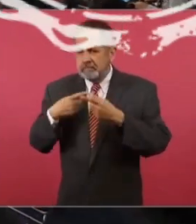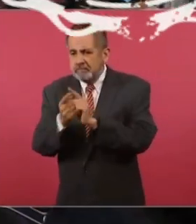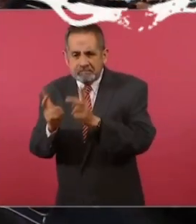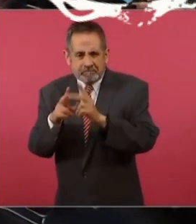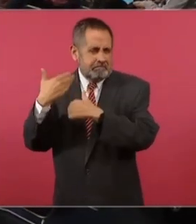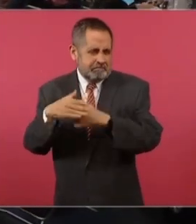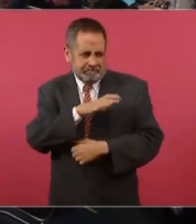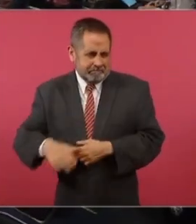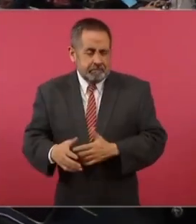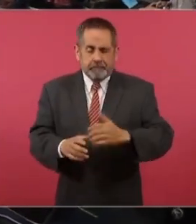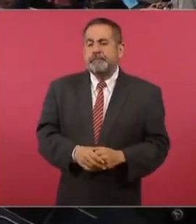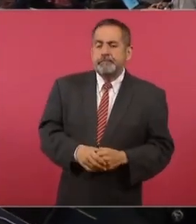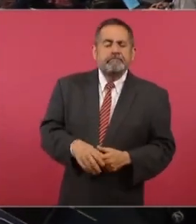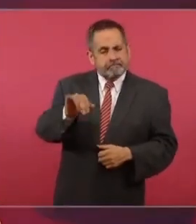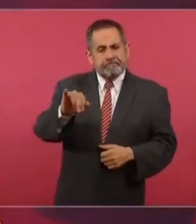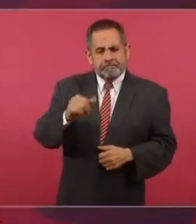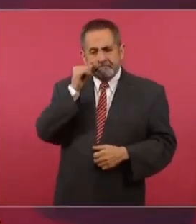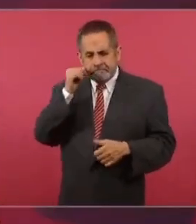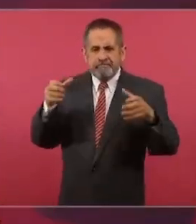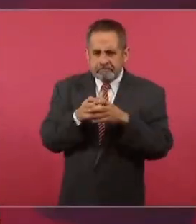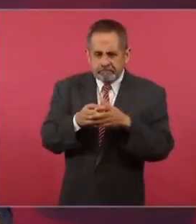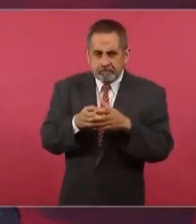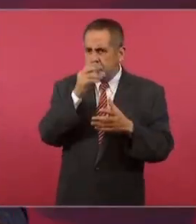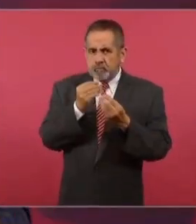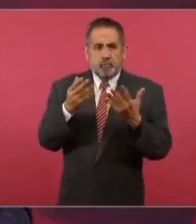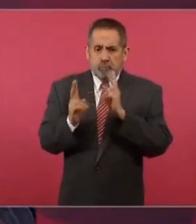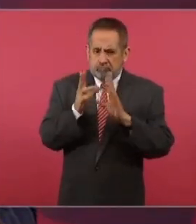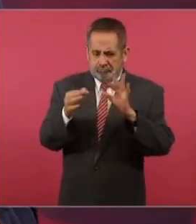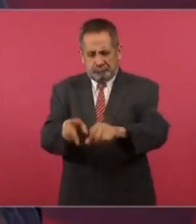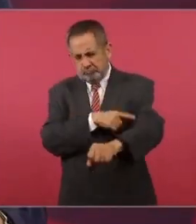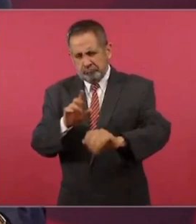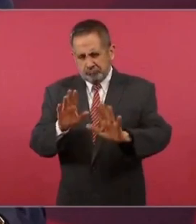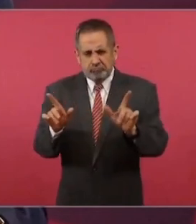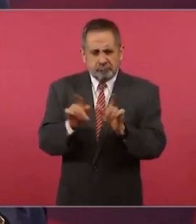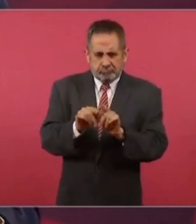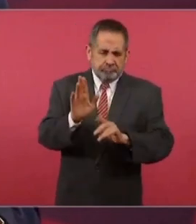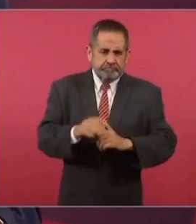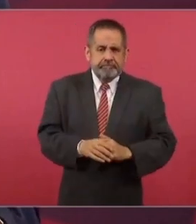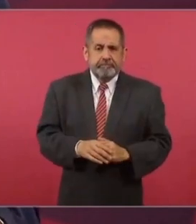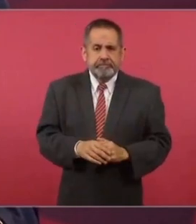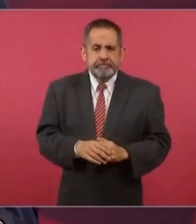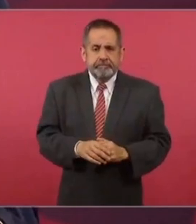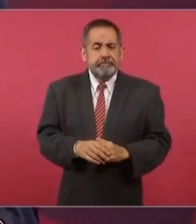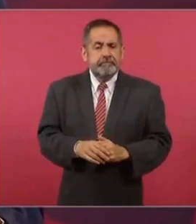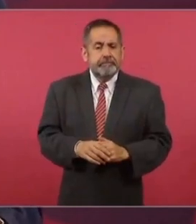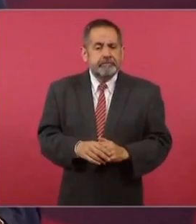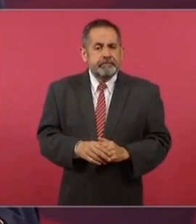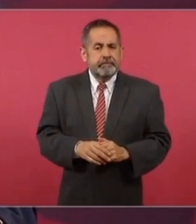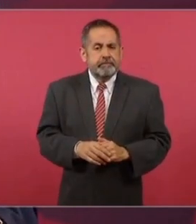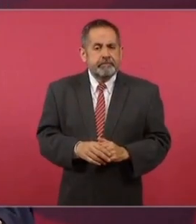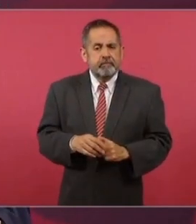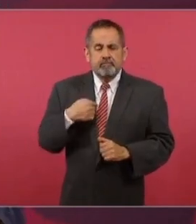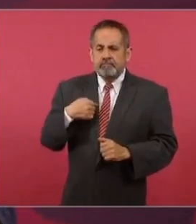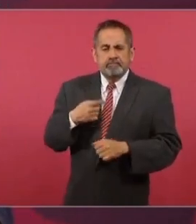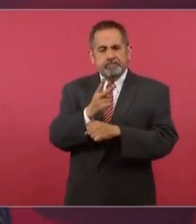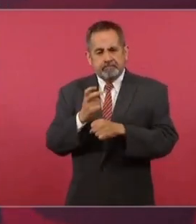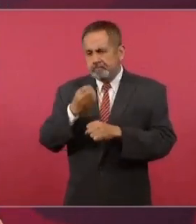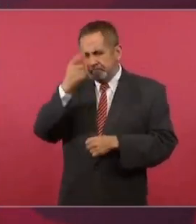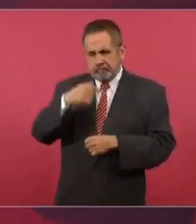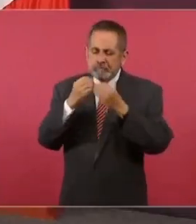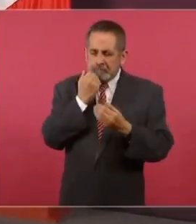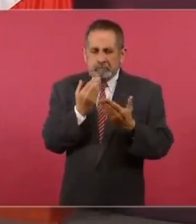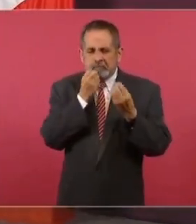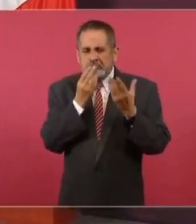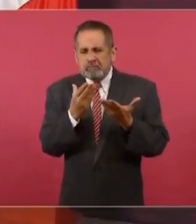Sí, bueno, nos reunimos. No puedo hablar mucho de eso. Por eso los invité a cenar, aunque pagamos